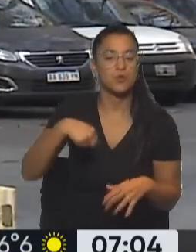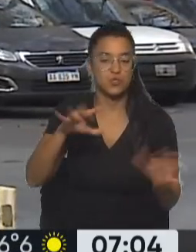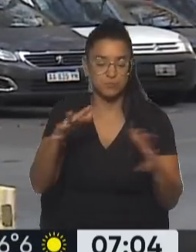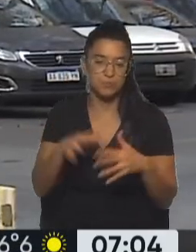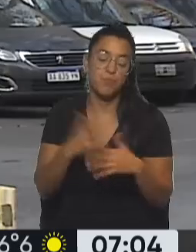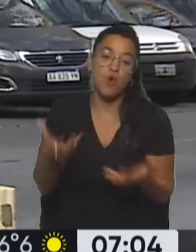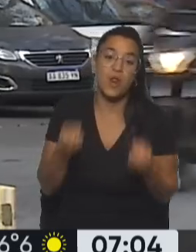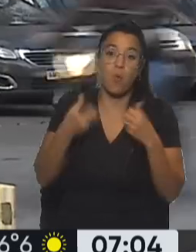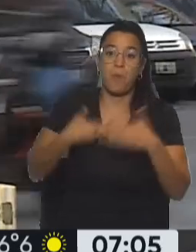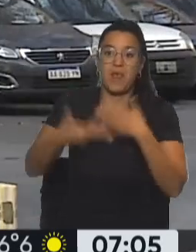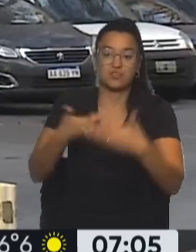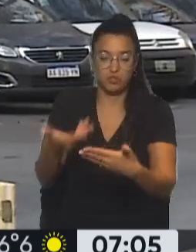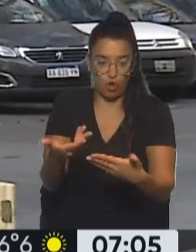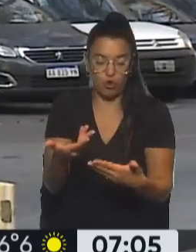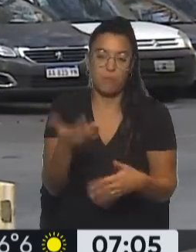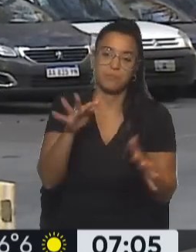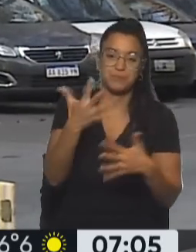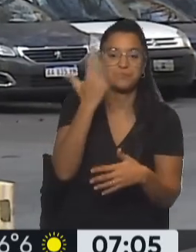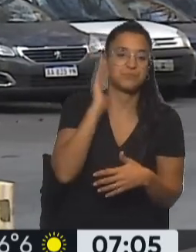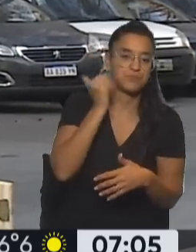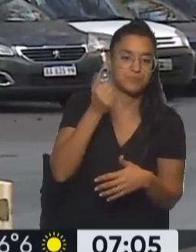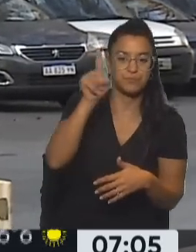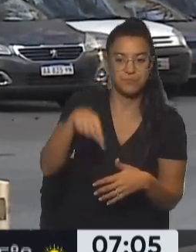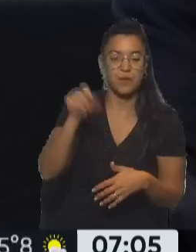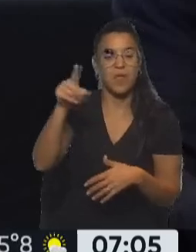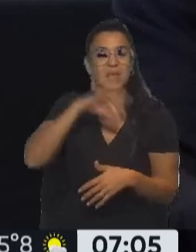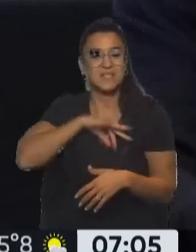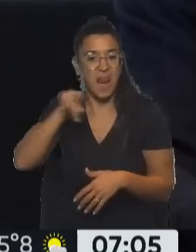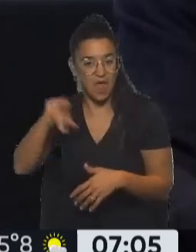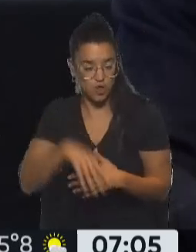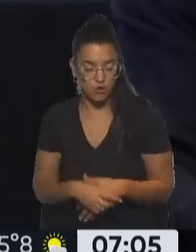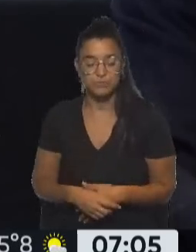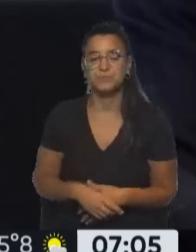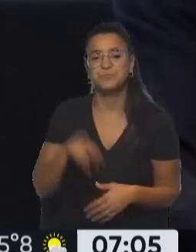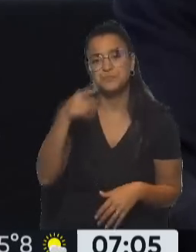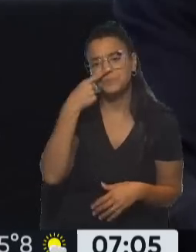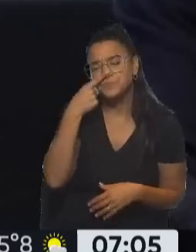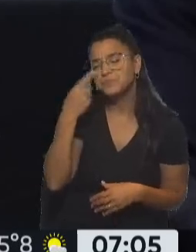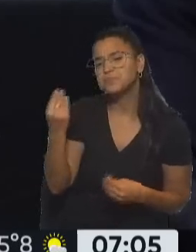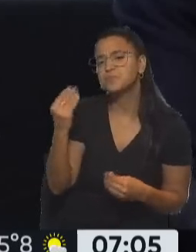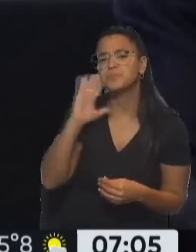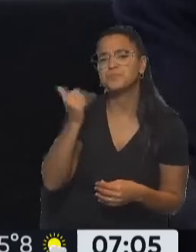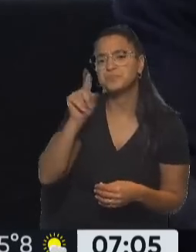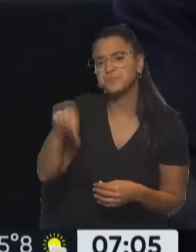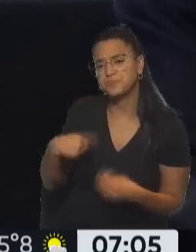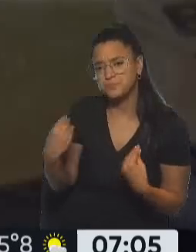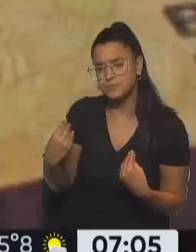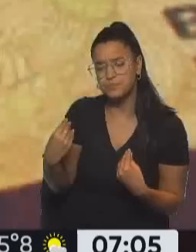una recuperación de más o menos el 16% de tu salario. Eso es interesante. ¿Por qué el 16%?